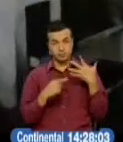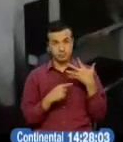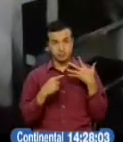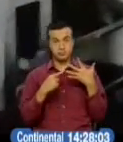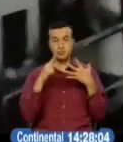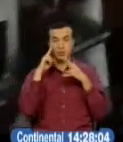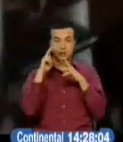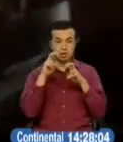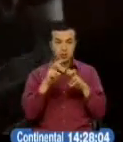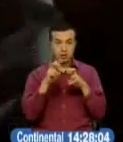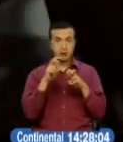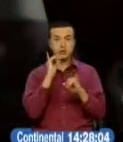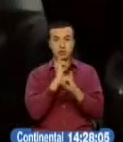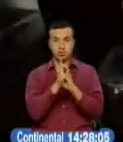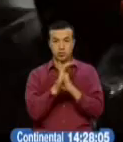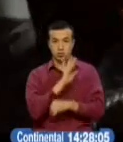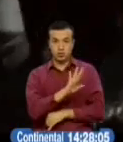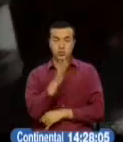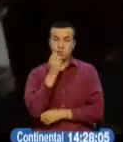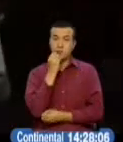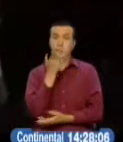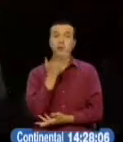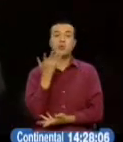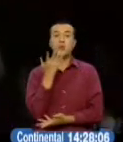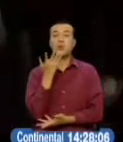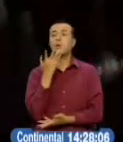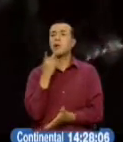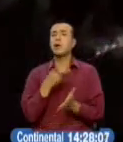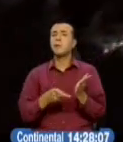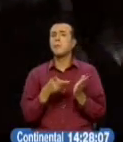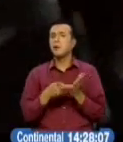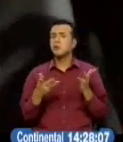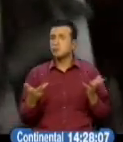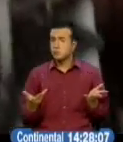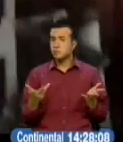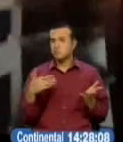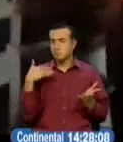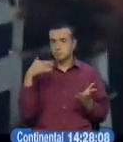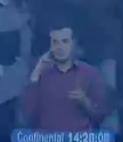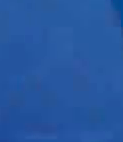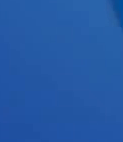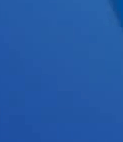unidad de investigación de la entidad determinará lo que originó el fuego.